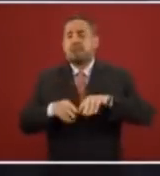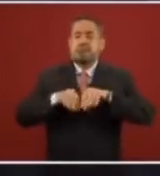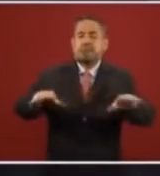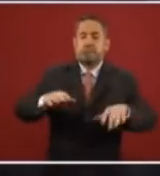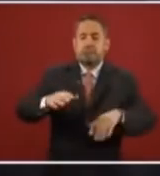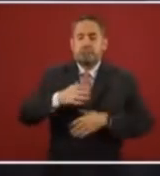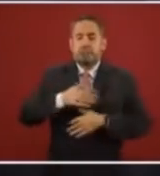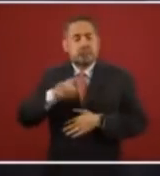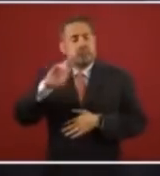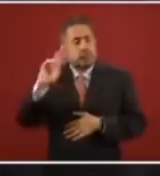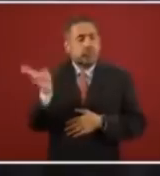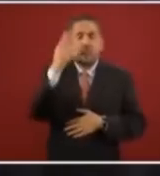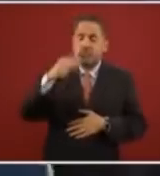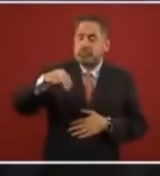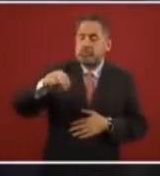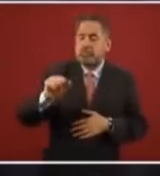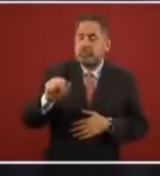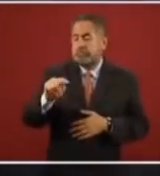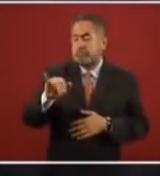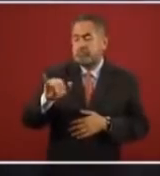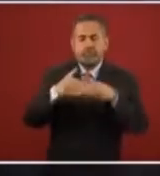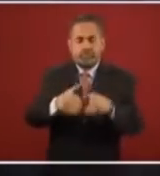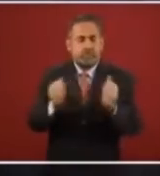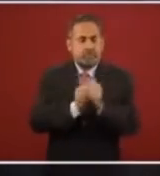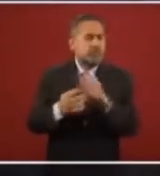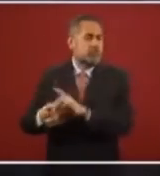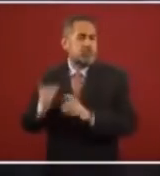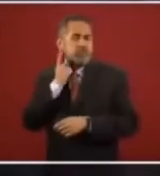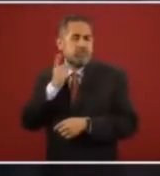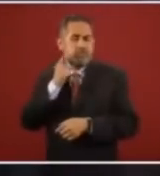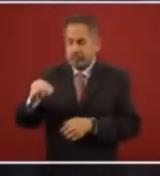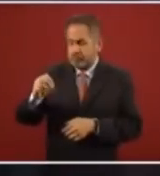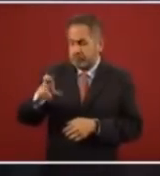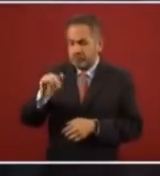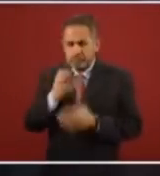una universidad náutica junto con unos diputados de Morena.